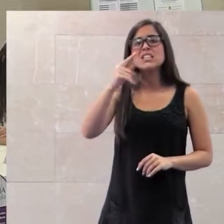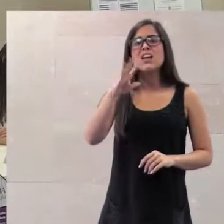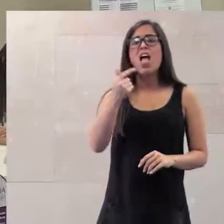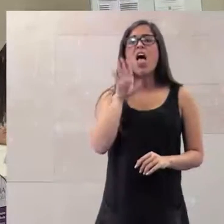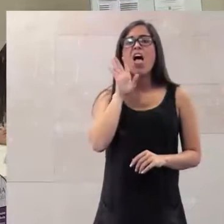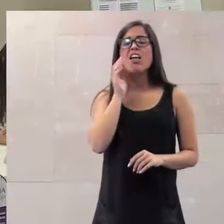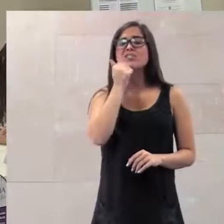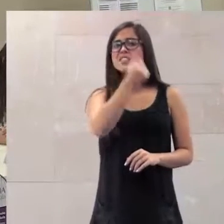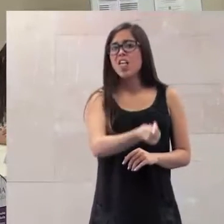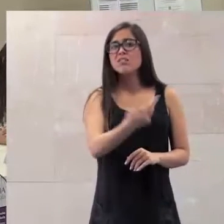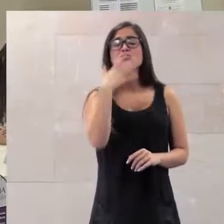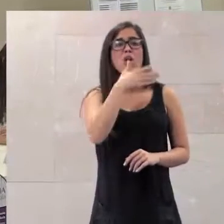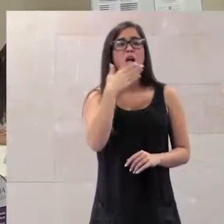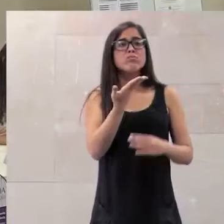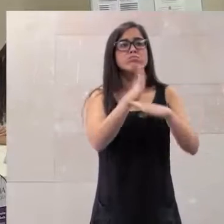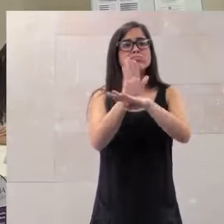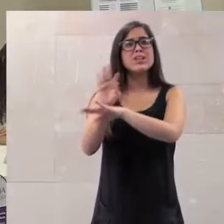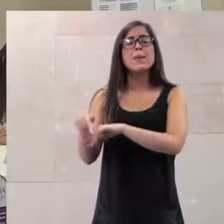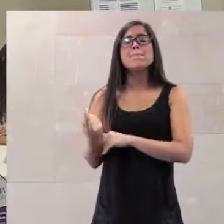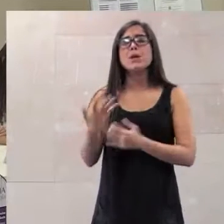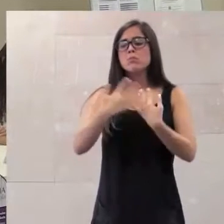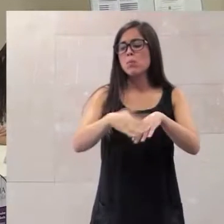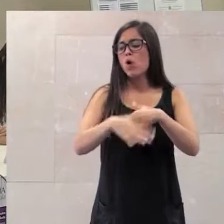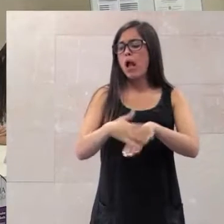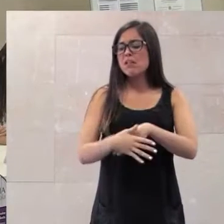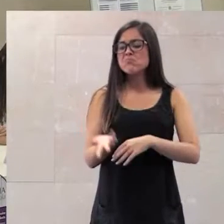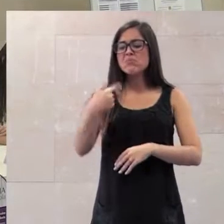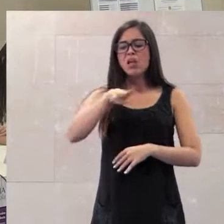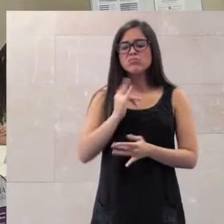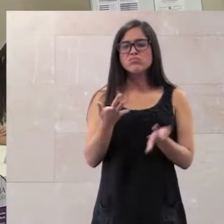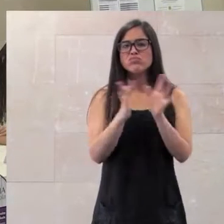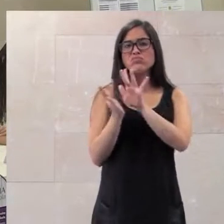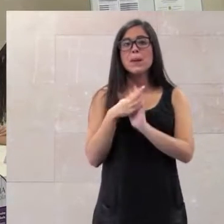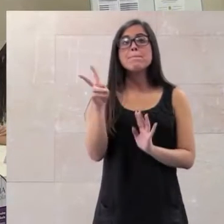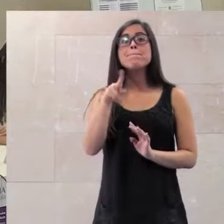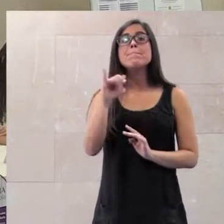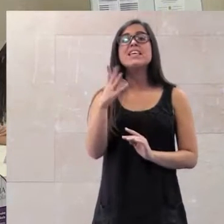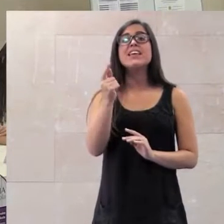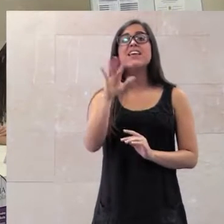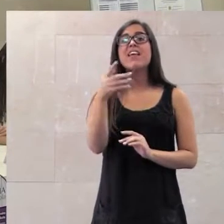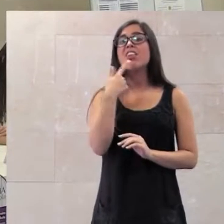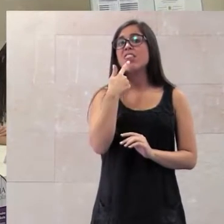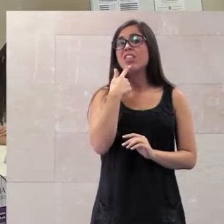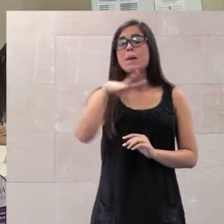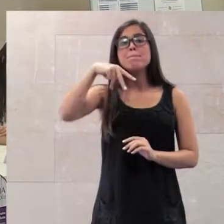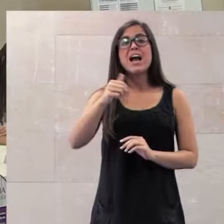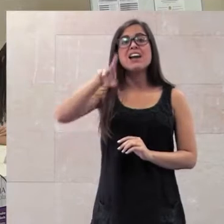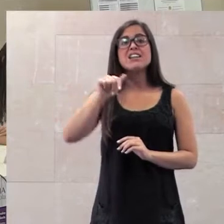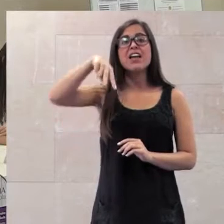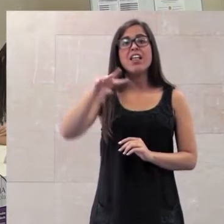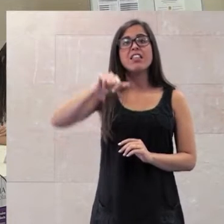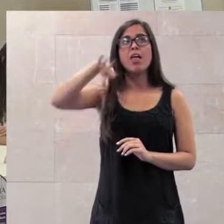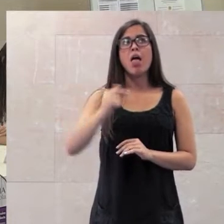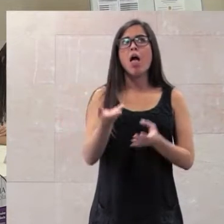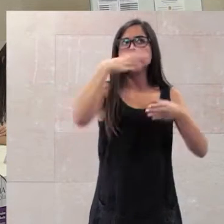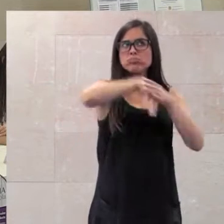traído es la posibilidad de incidir también en las calles, ¿no? Y una compañera también, Vicky, que sale por ahí, decía, bueno, Marianea tiene que trabajar dentro,